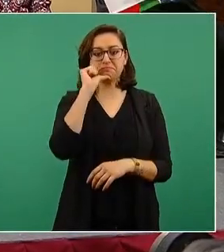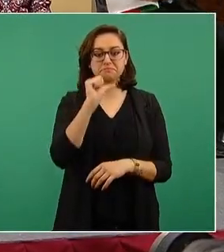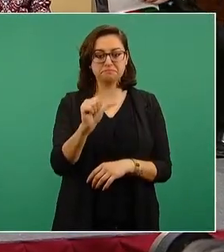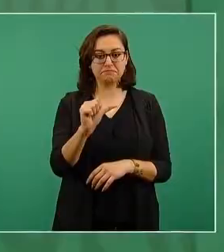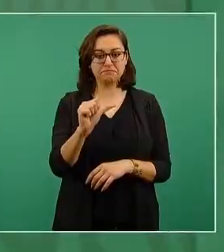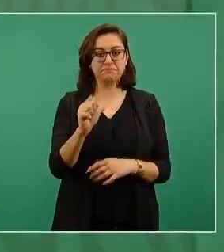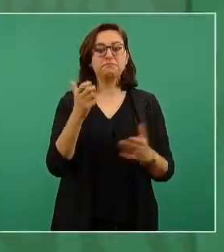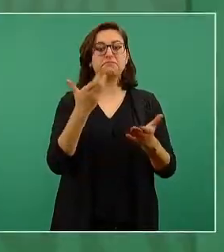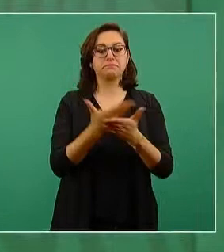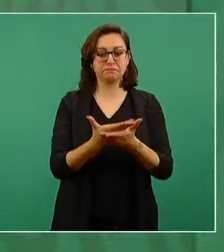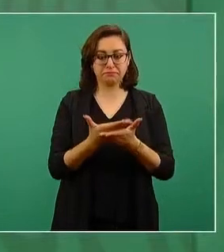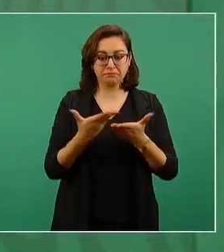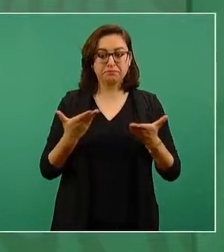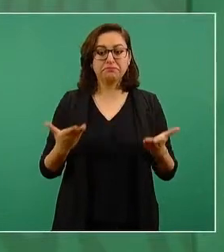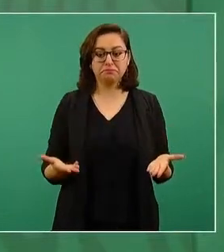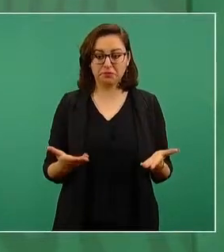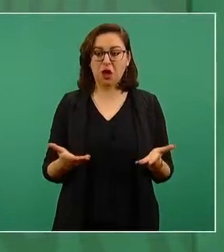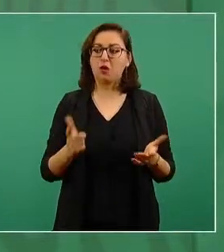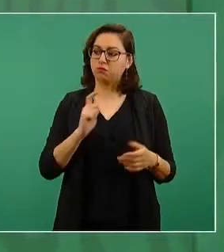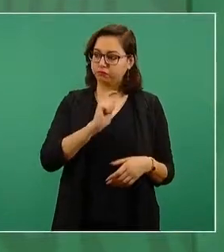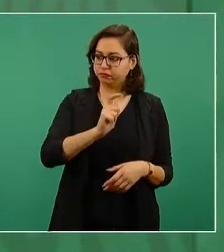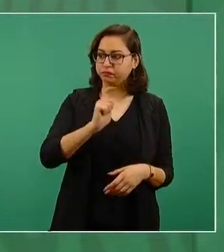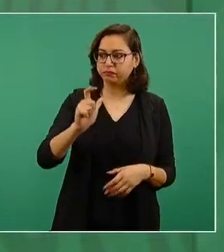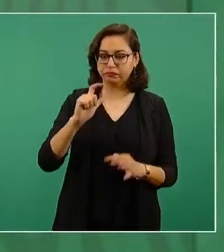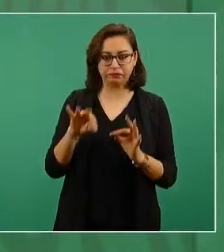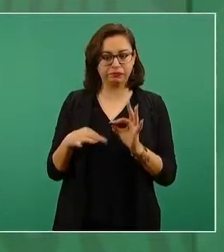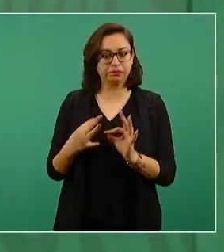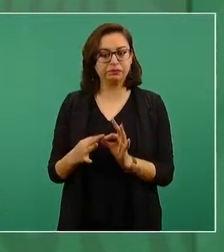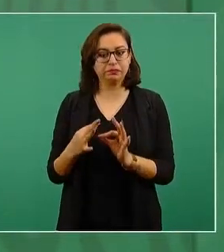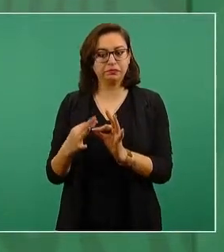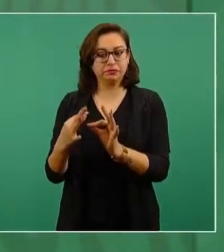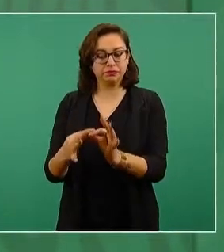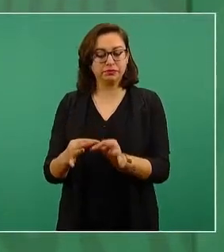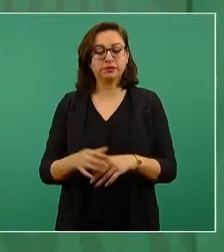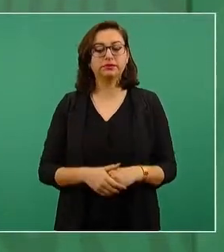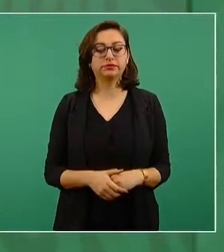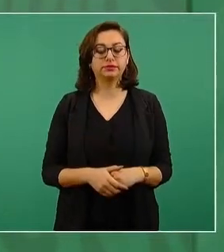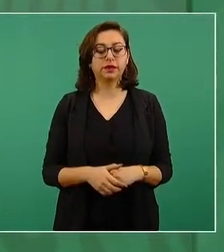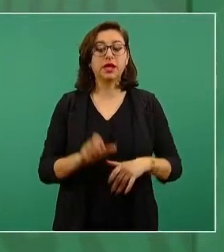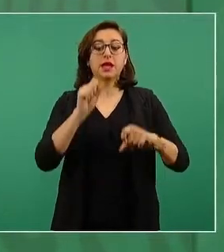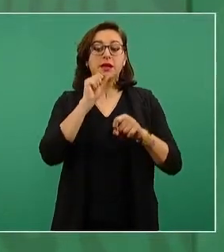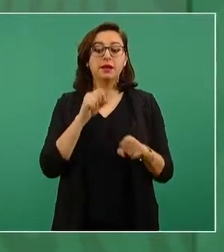anteriormente con estas características. Lo mismo,